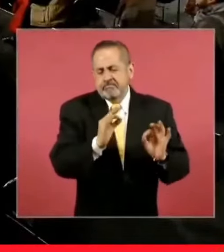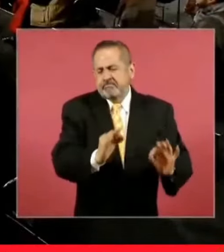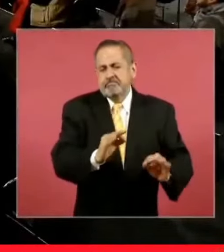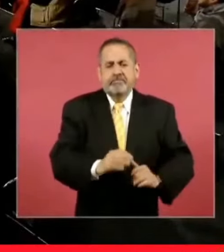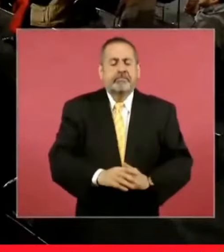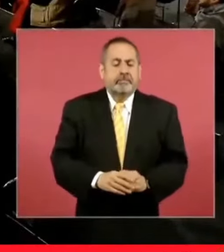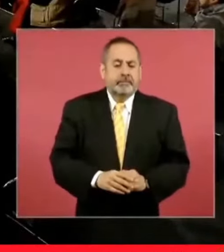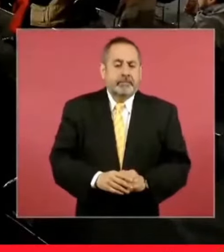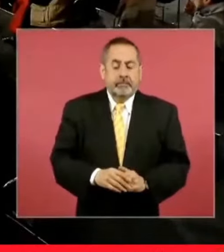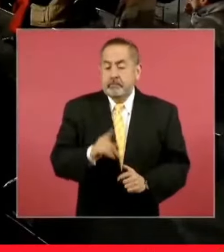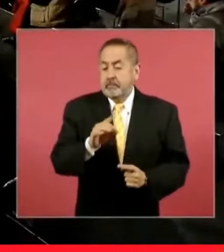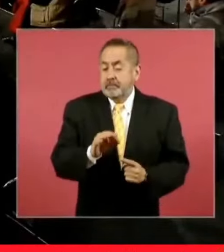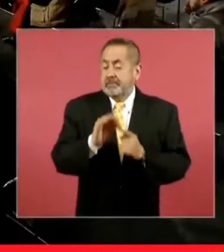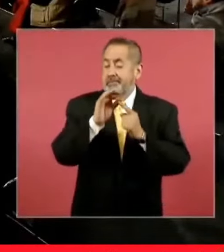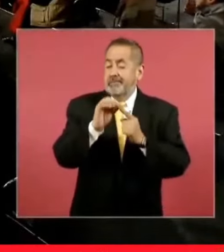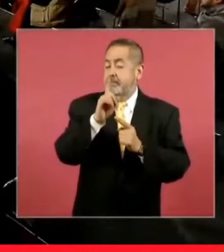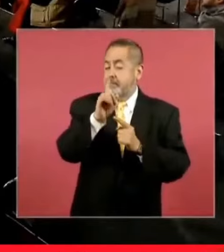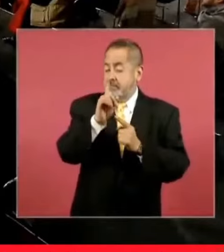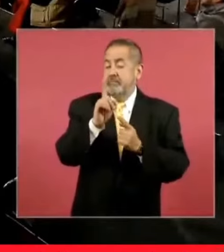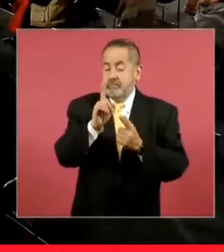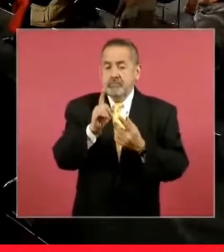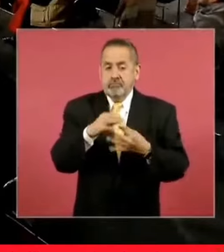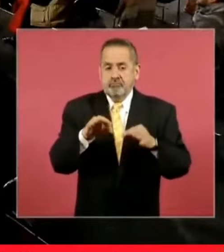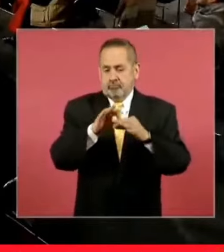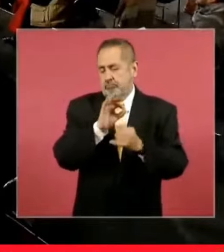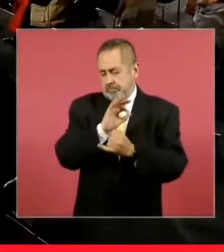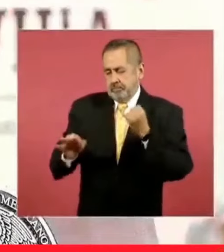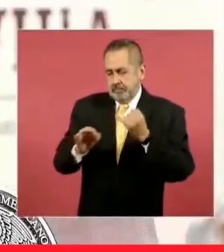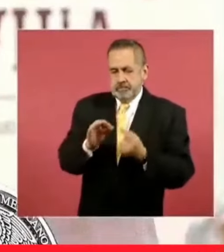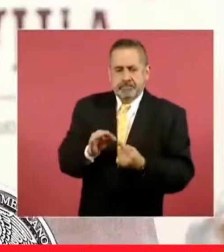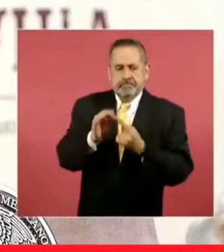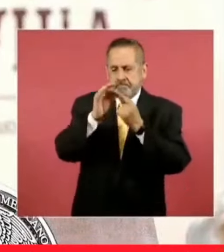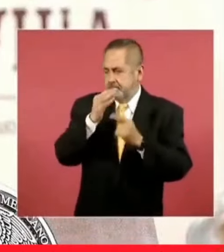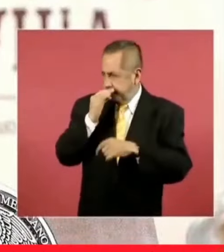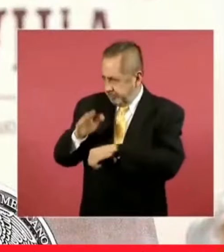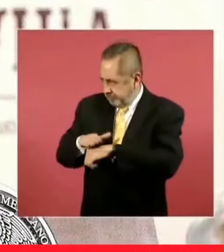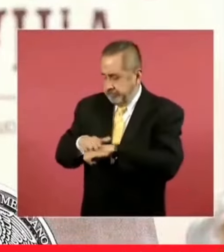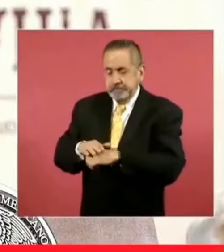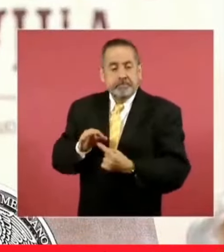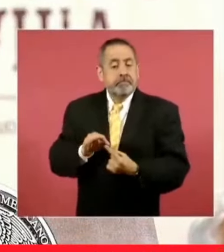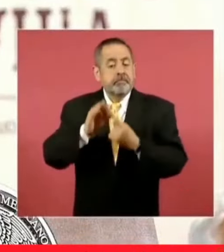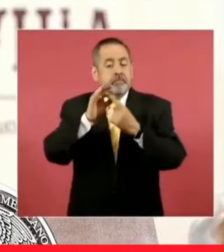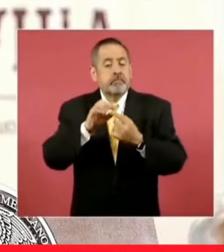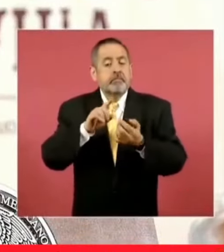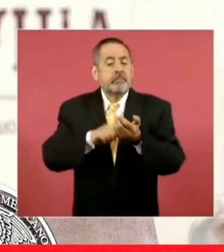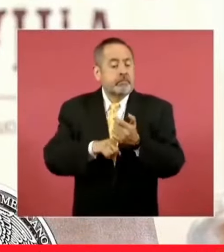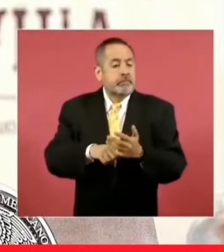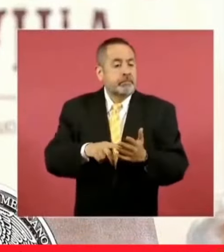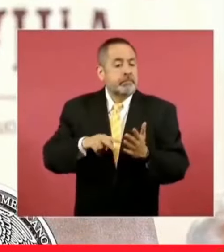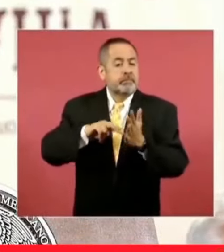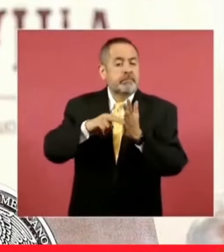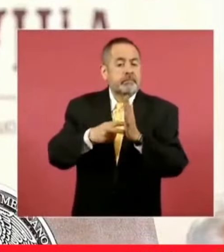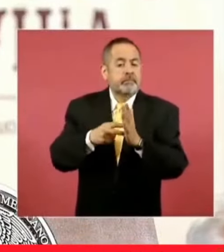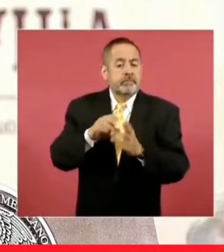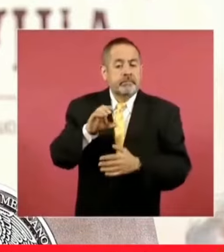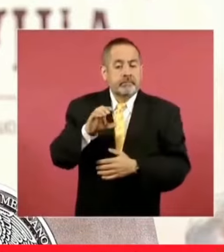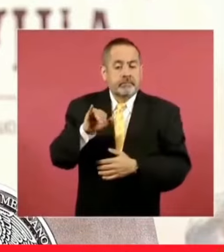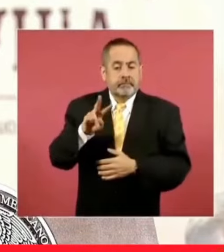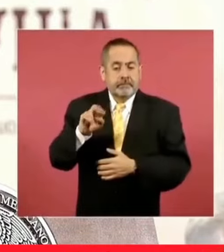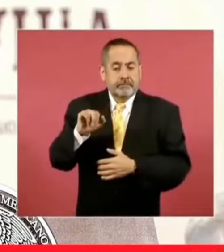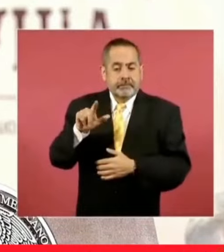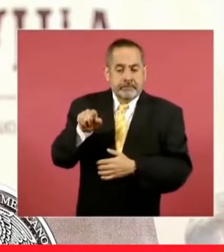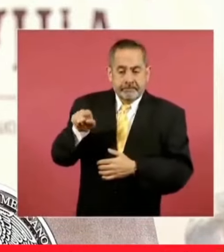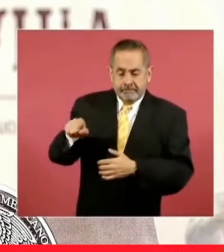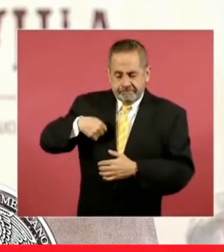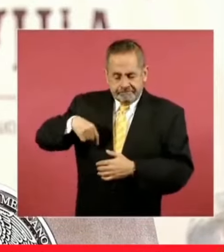Tengo que destacar finalmente, señor presidente, que la ingeniería civil, los ingenieros civiles